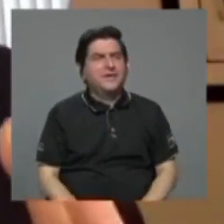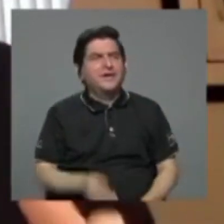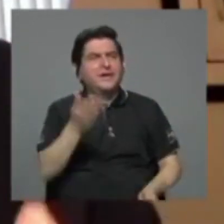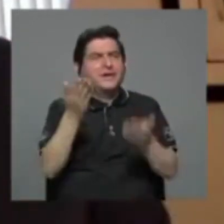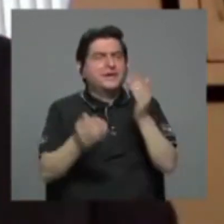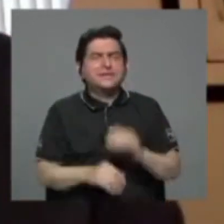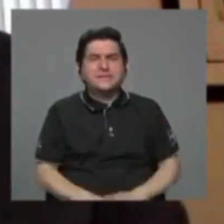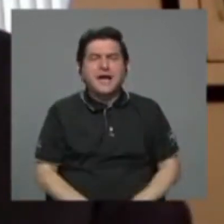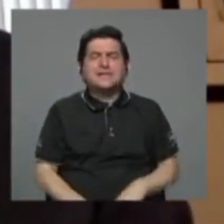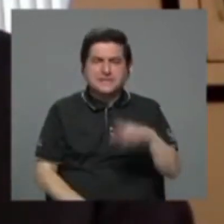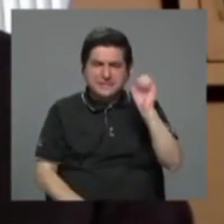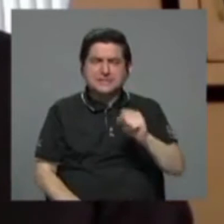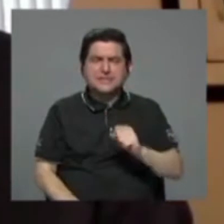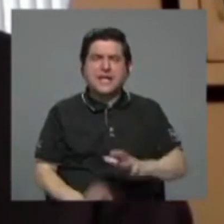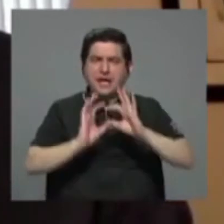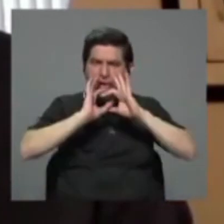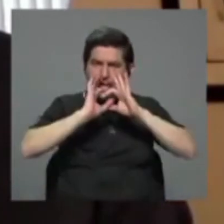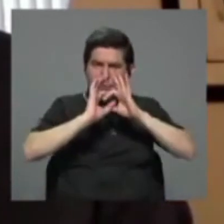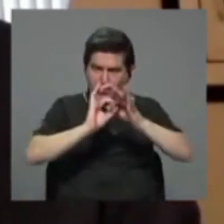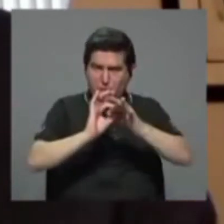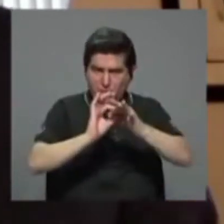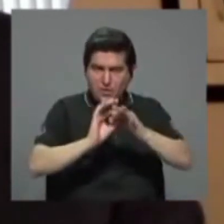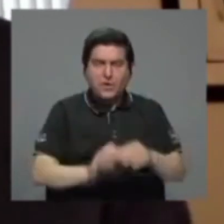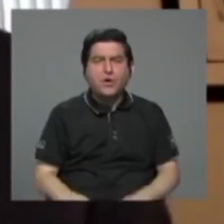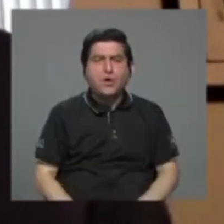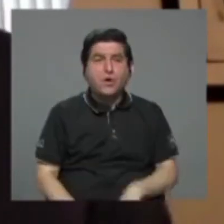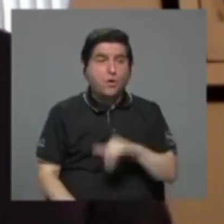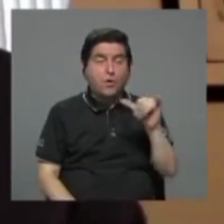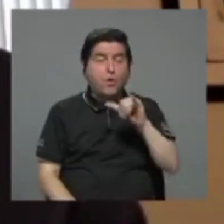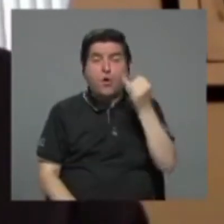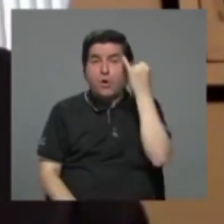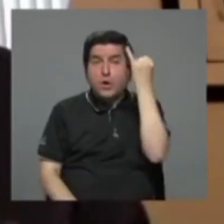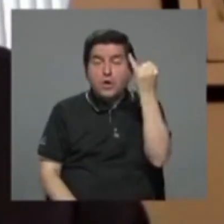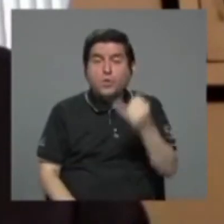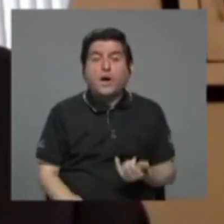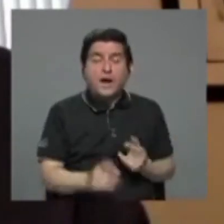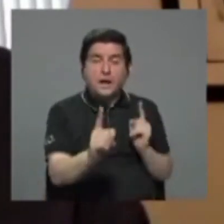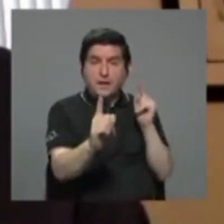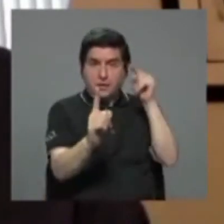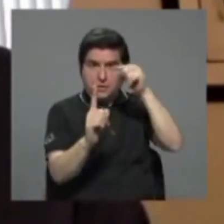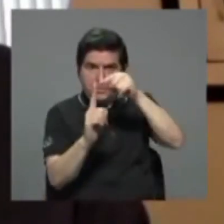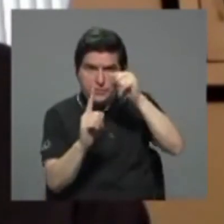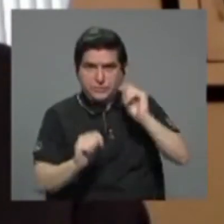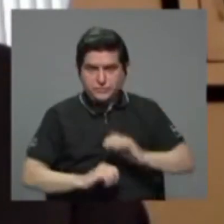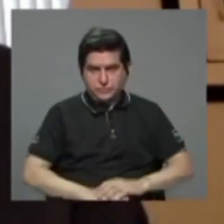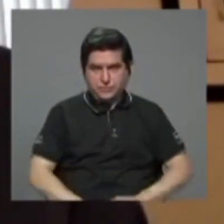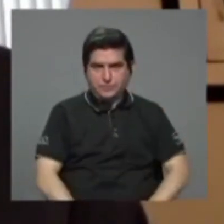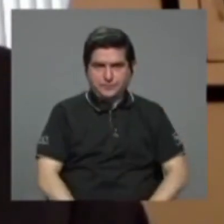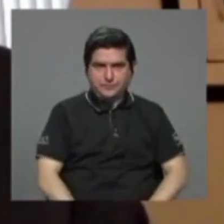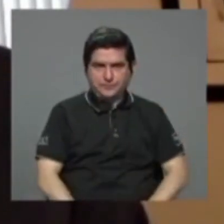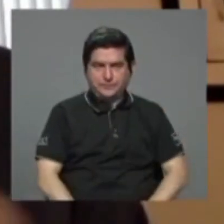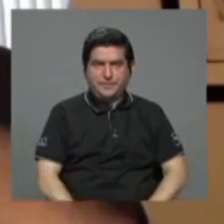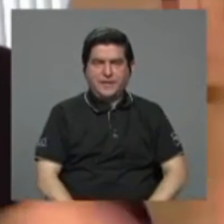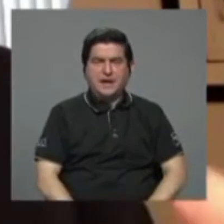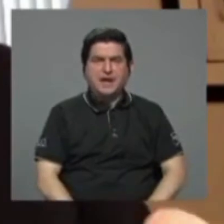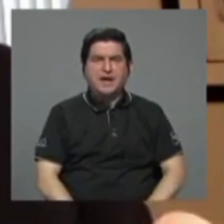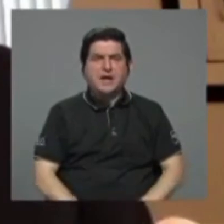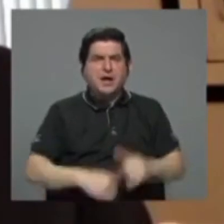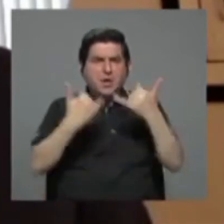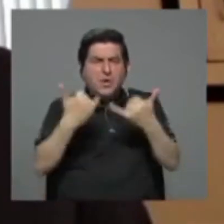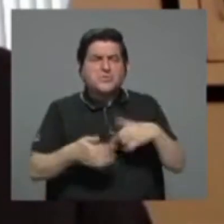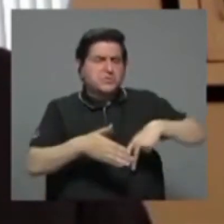gran alineamiento o una gran coincidencia en cuanto a los propósitos. Entonces, al despojarse de